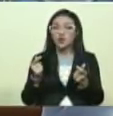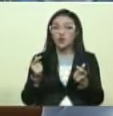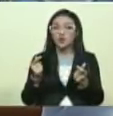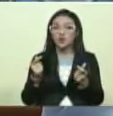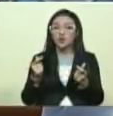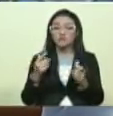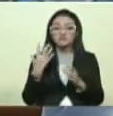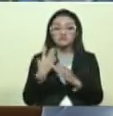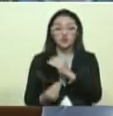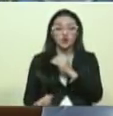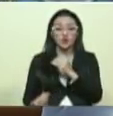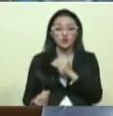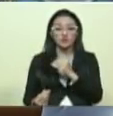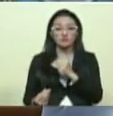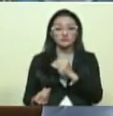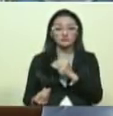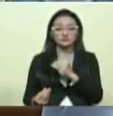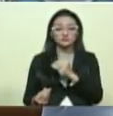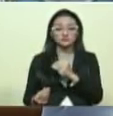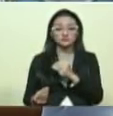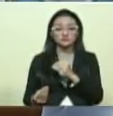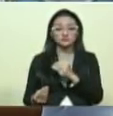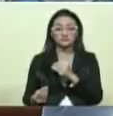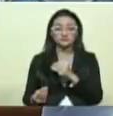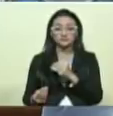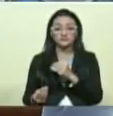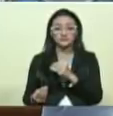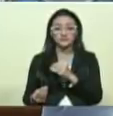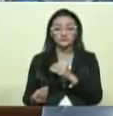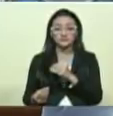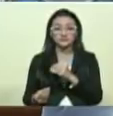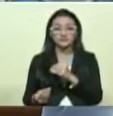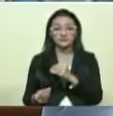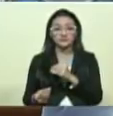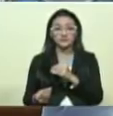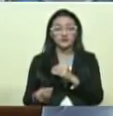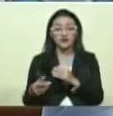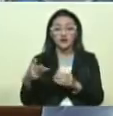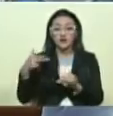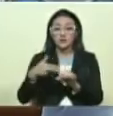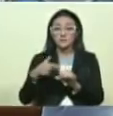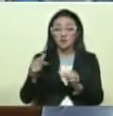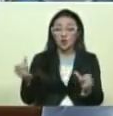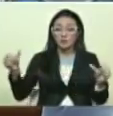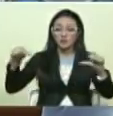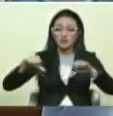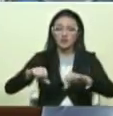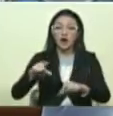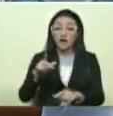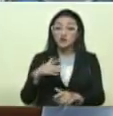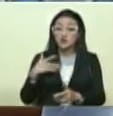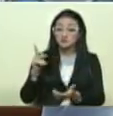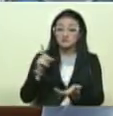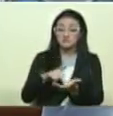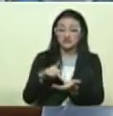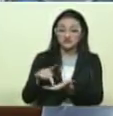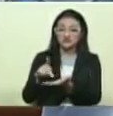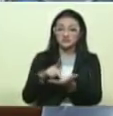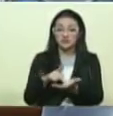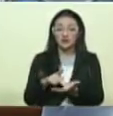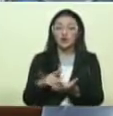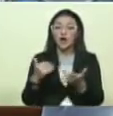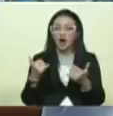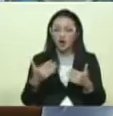que participaron en la quiebra o en el sabotaje en Petro Zamora, nosotros hemos